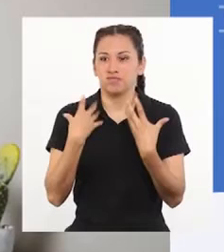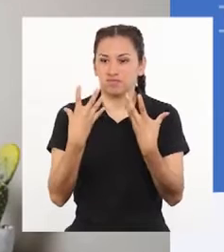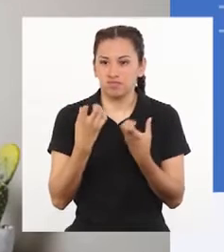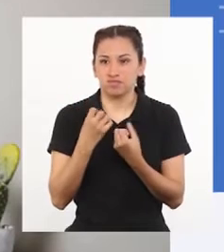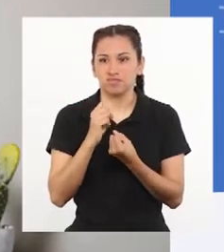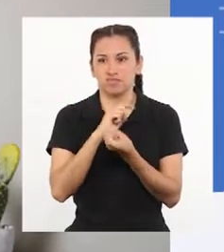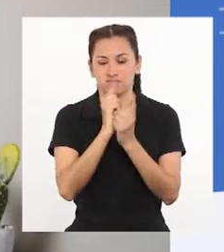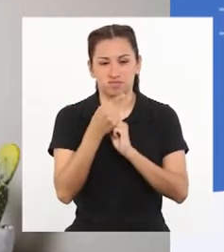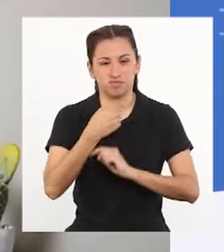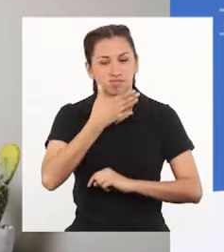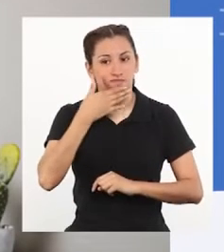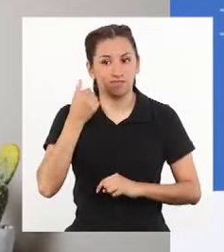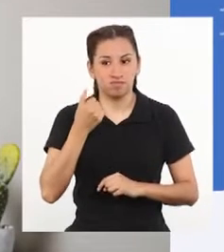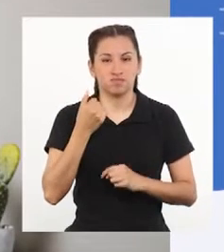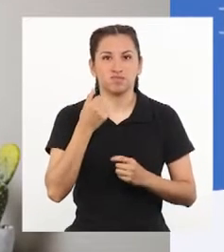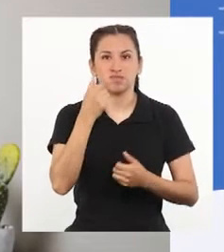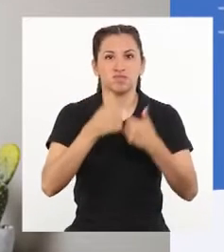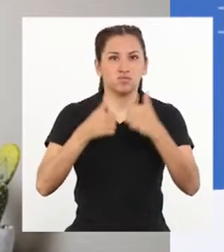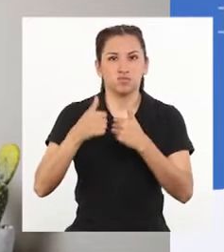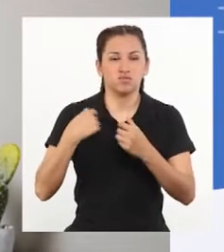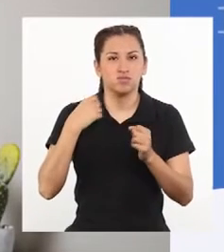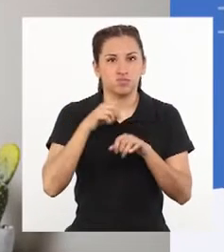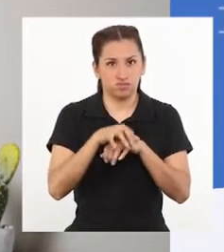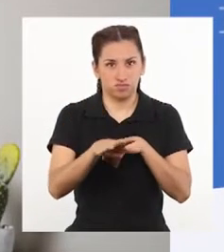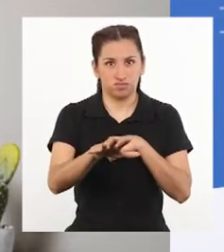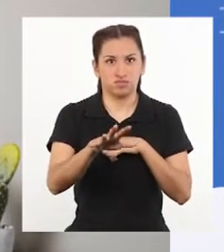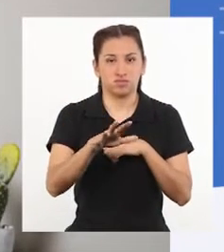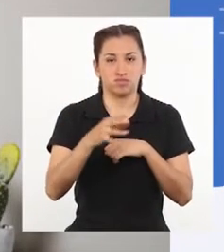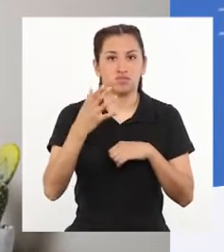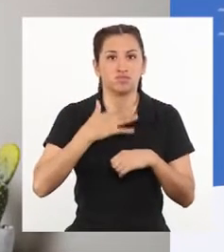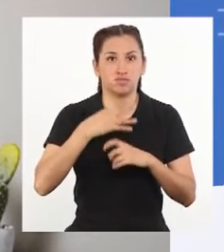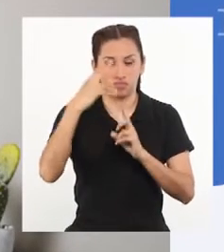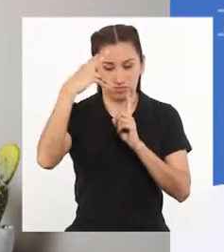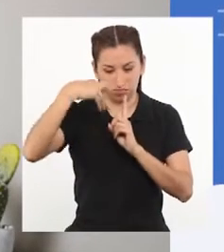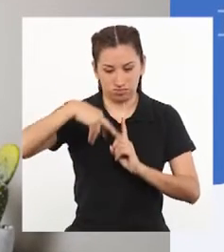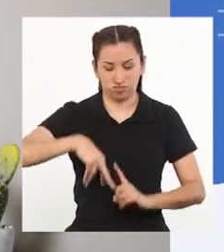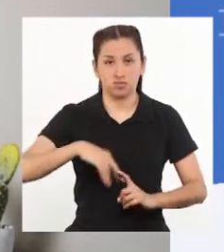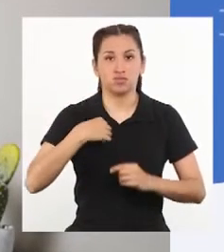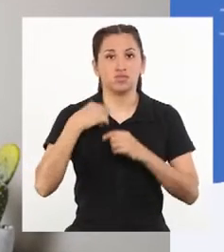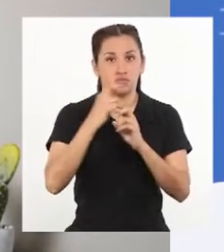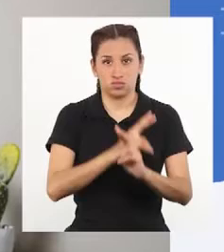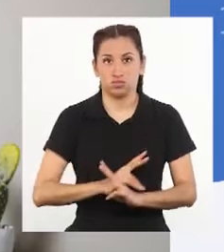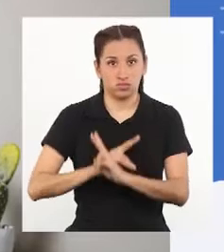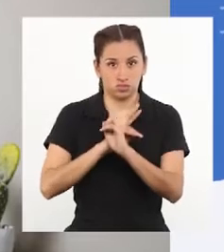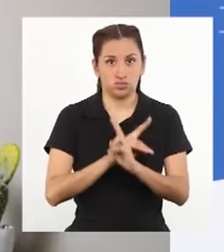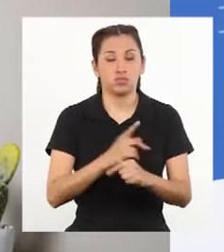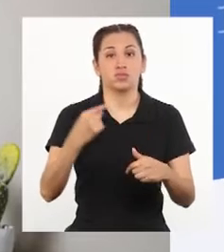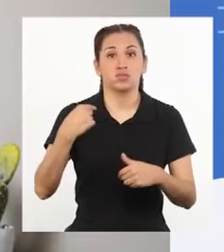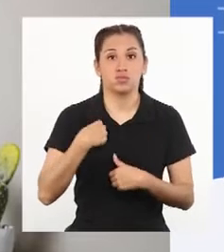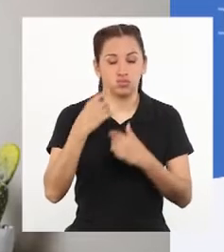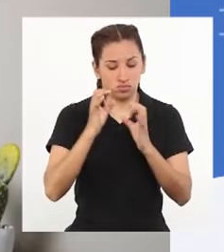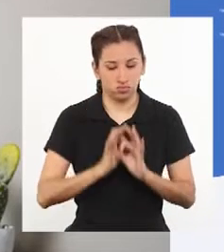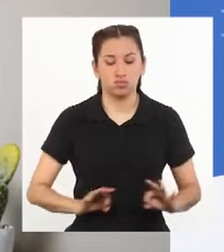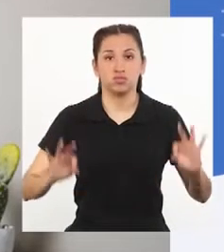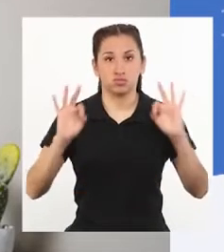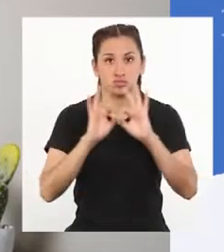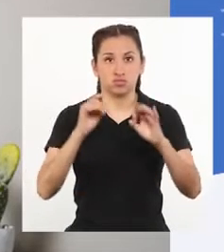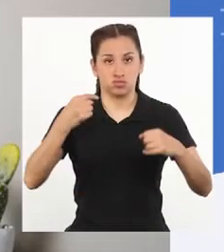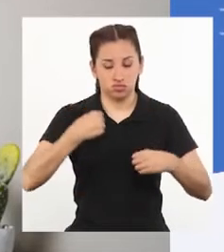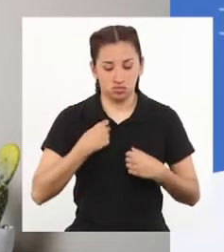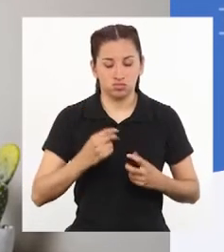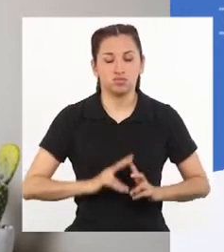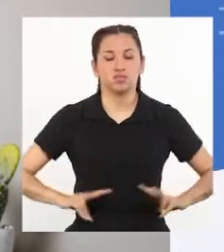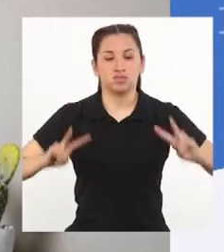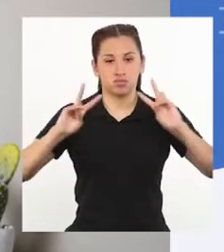mejorar? ¿Qué áreas influyen? Y para eso es muy importante el trabajo con uno mismo, el autoconocimiento, el autocuidado. Yo soy